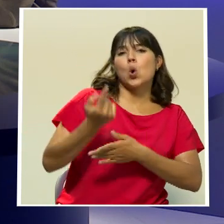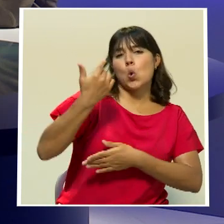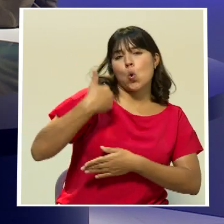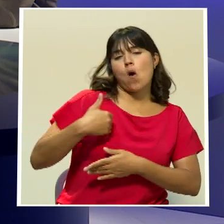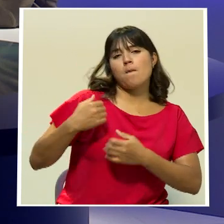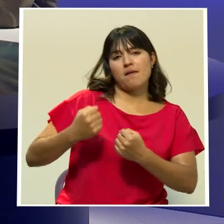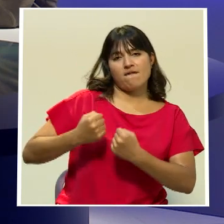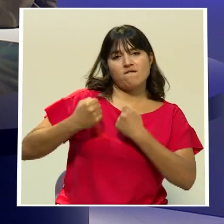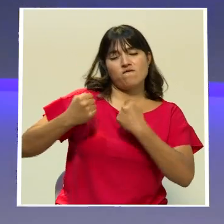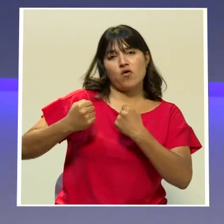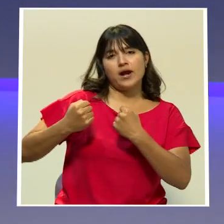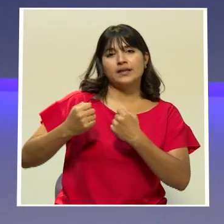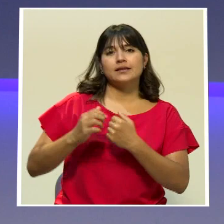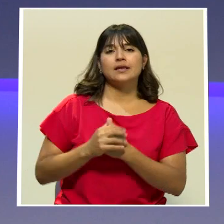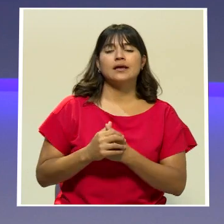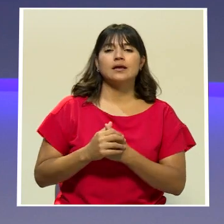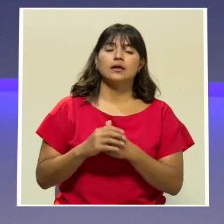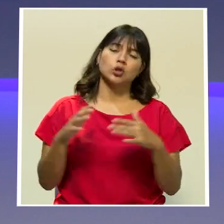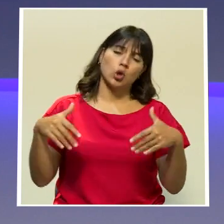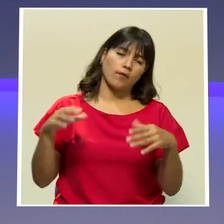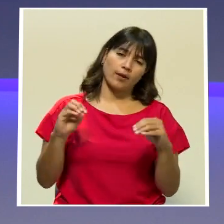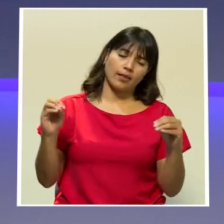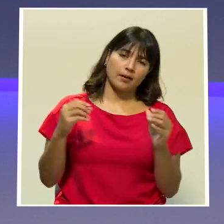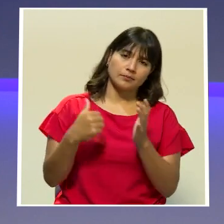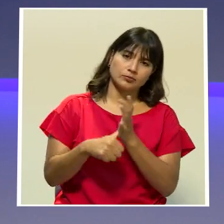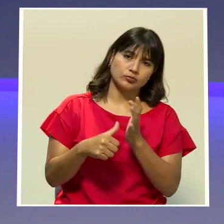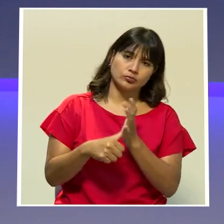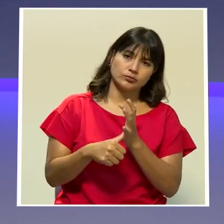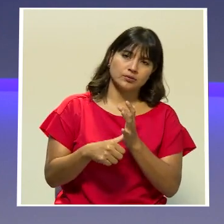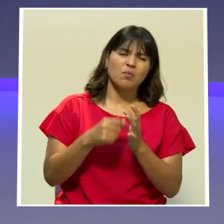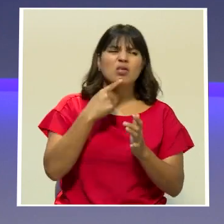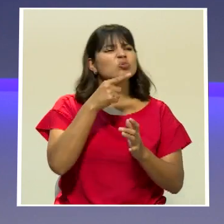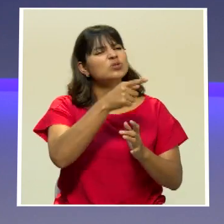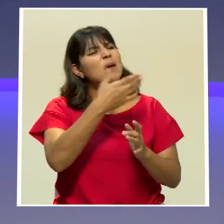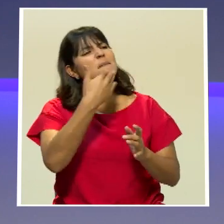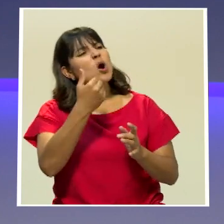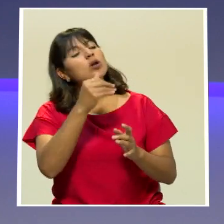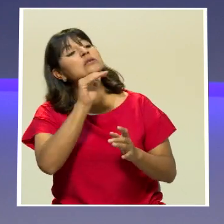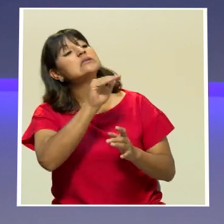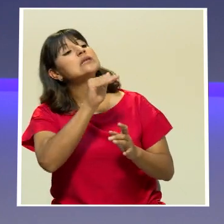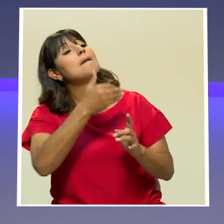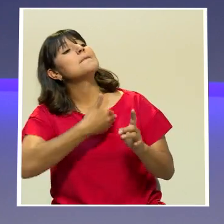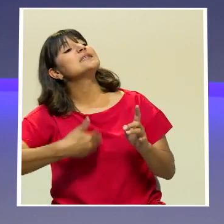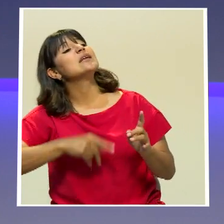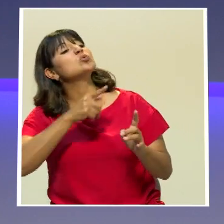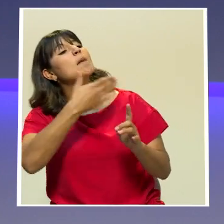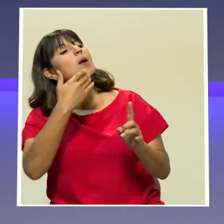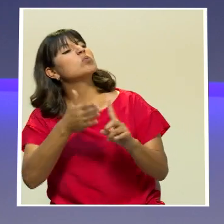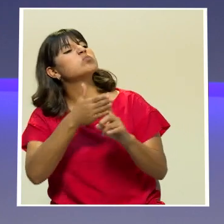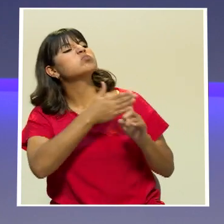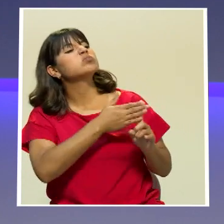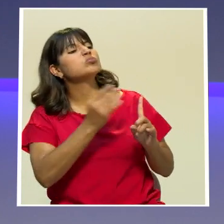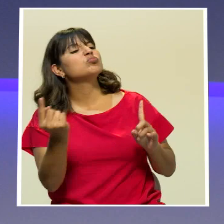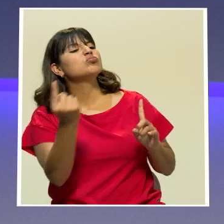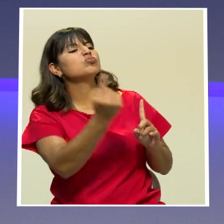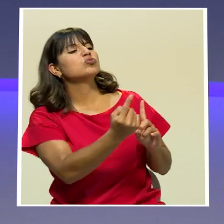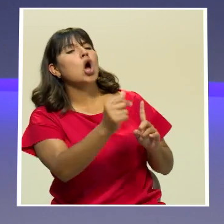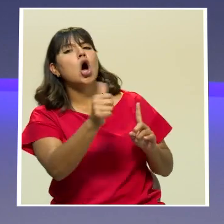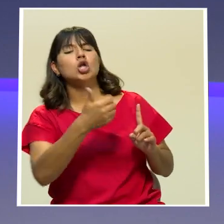ha elegido en las urnas, se haga cargo de dirigir el gobierno.